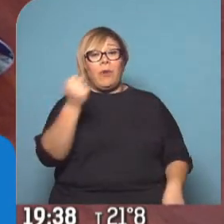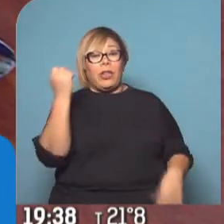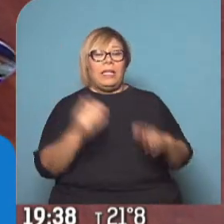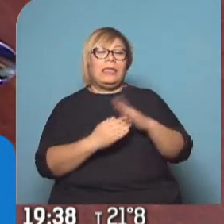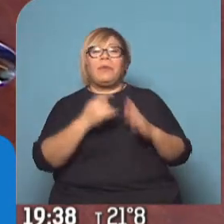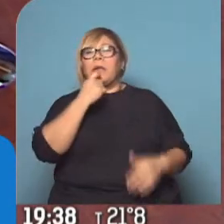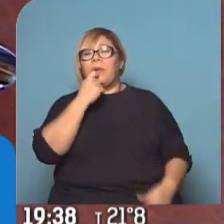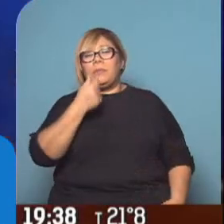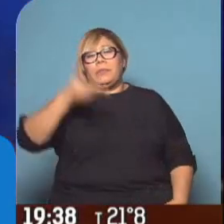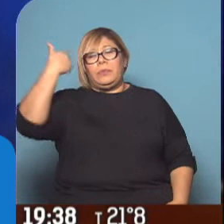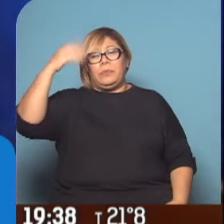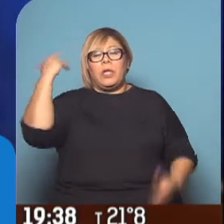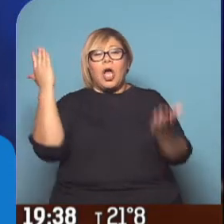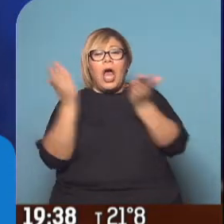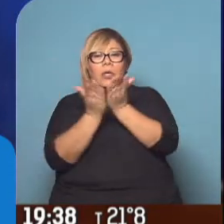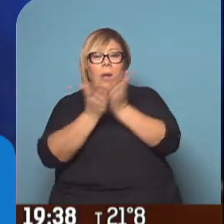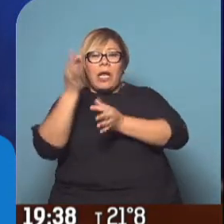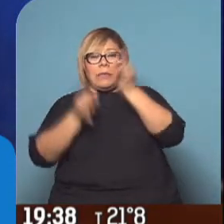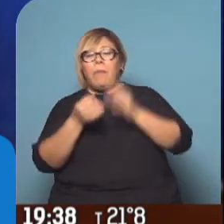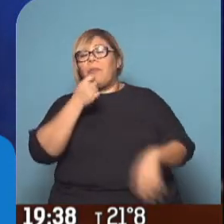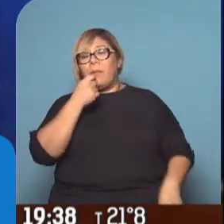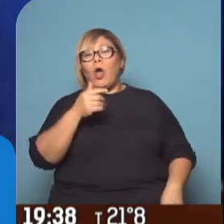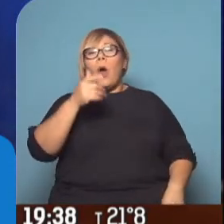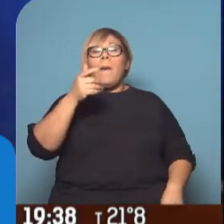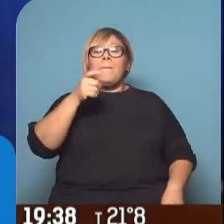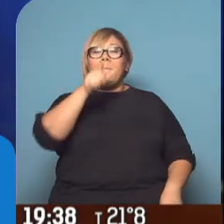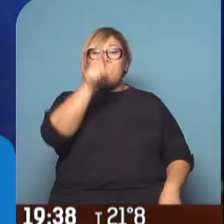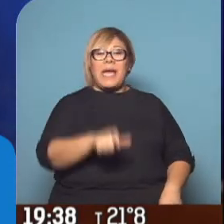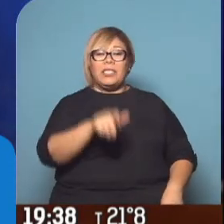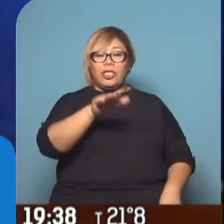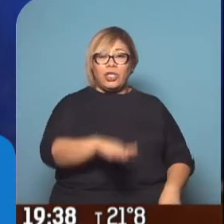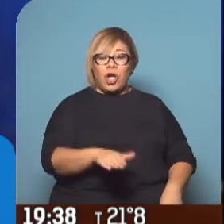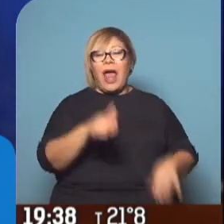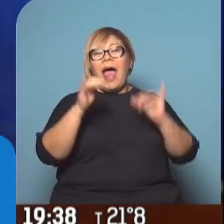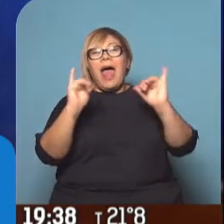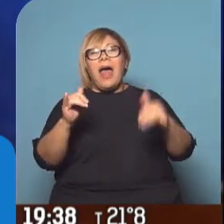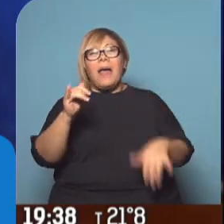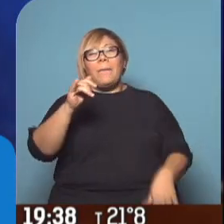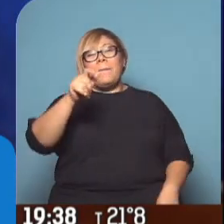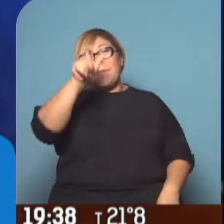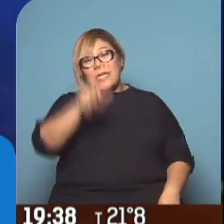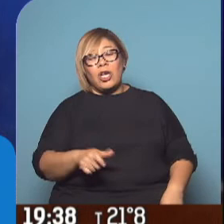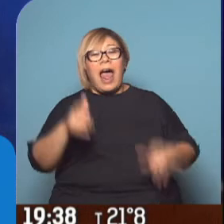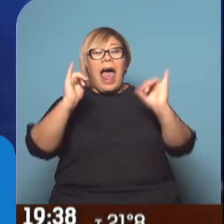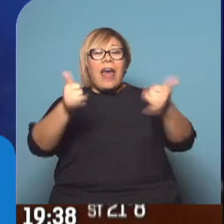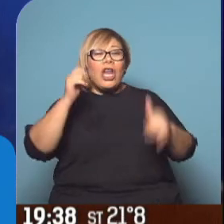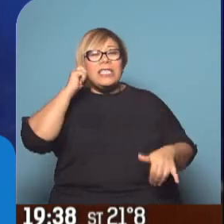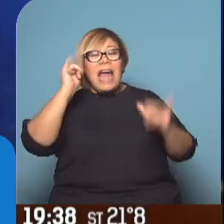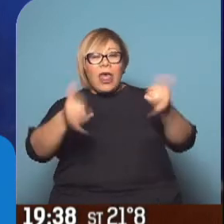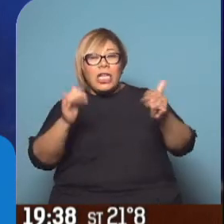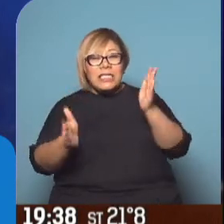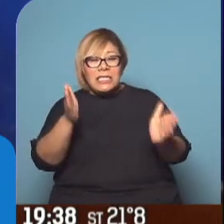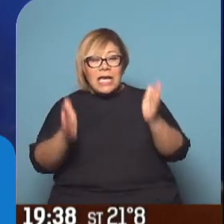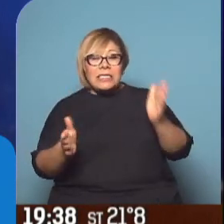pregrado, nosotros tomábamos que una persona empezaba a construir su identidad sexual en la adolescencia, es decir, no lo hacía, o empezaba a